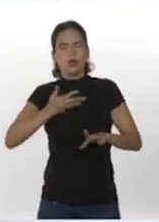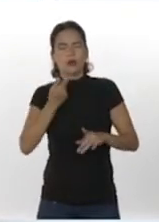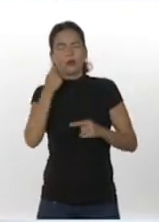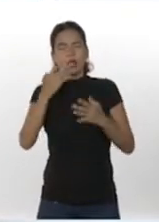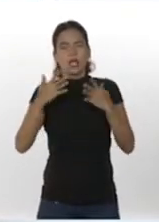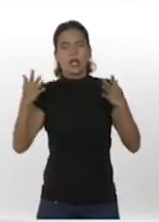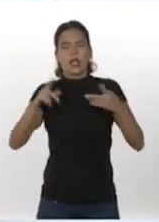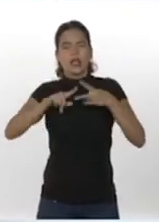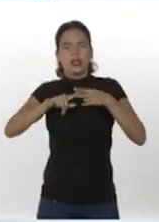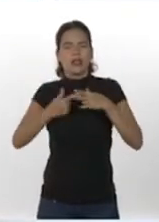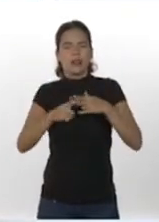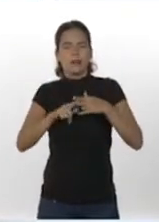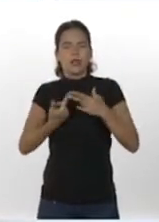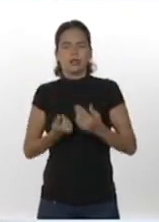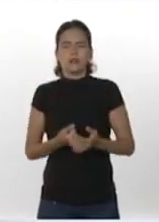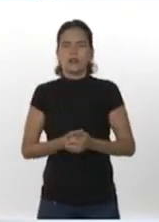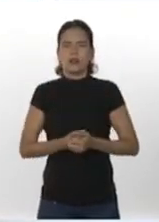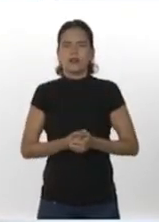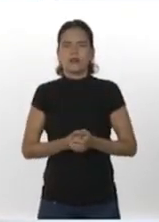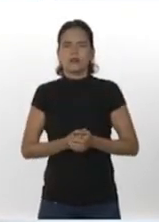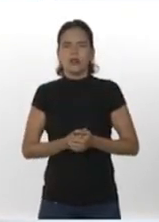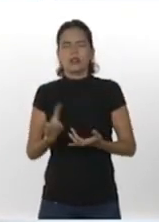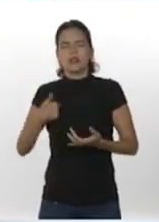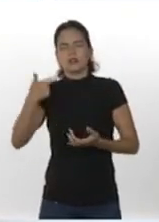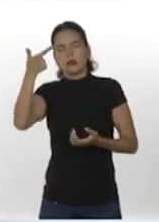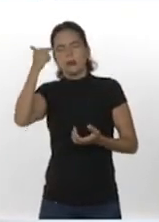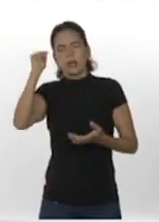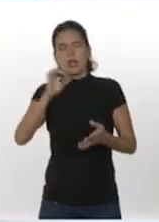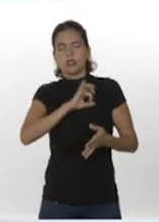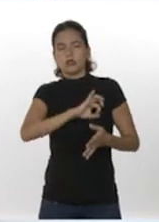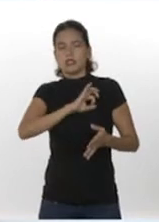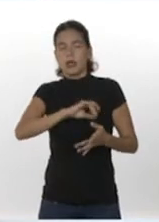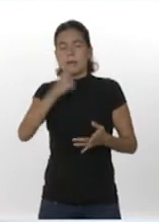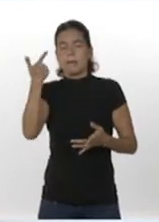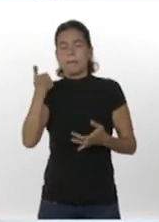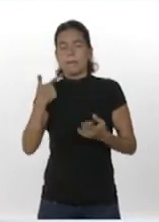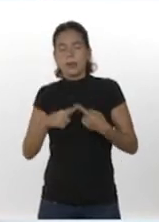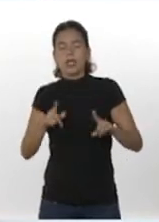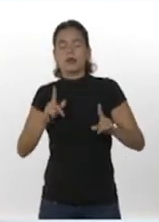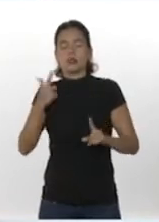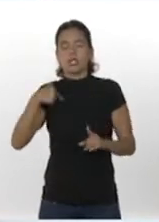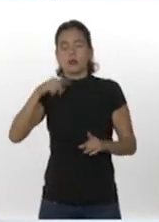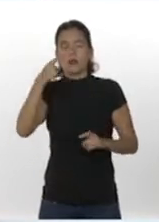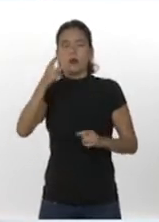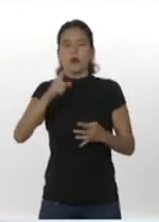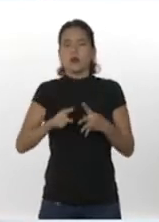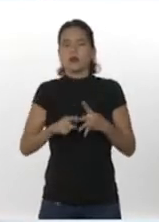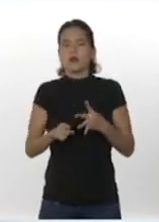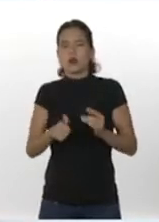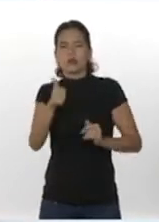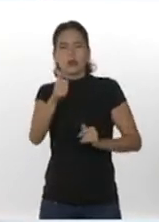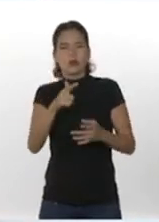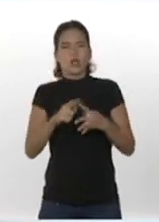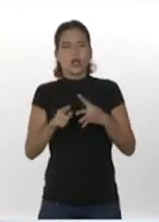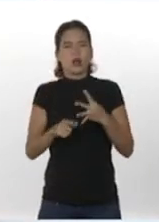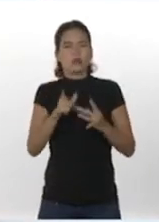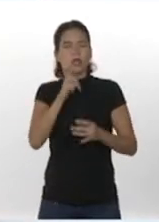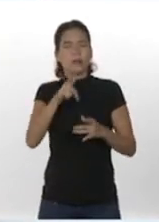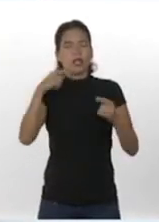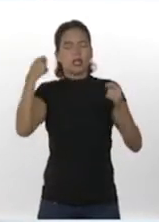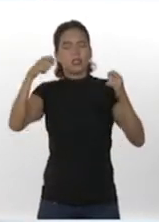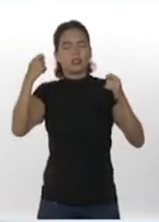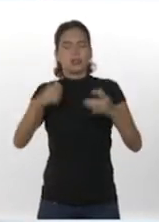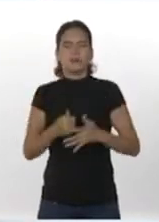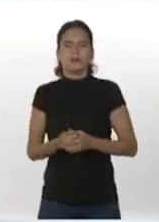educativa, pudiera ser una gran herramienta para la sociedad, pero tenemos que ver cuáles son las ventajas y las